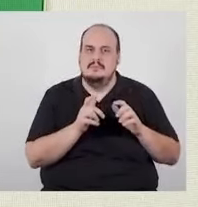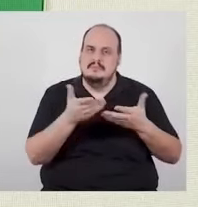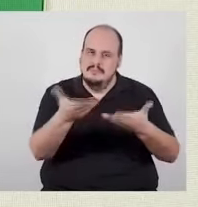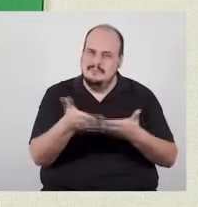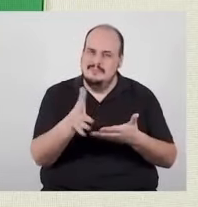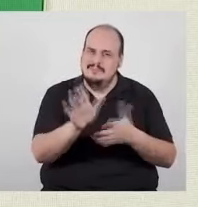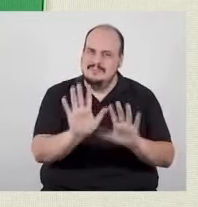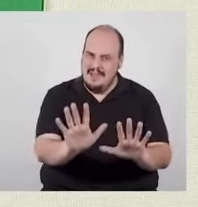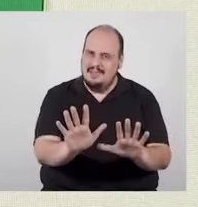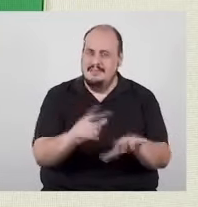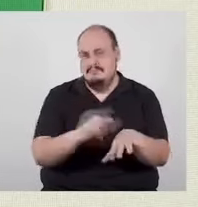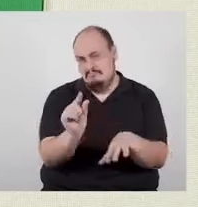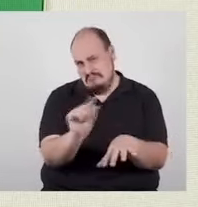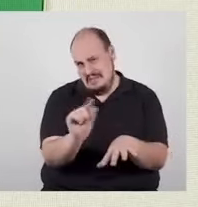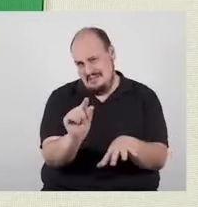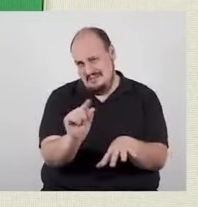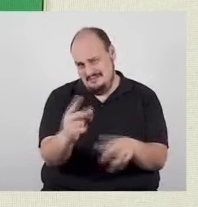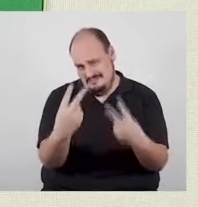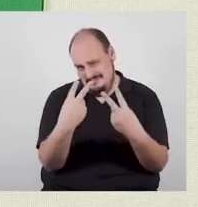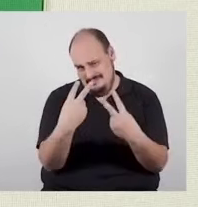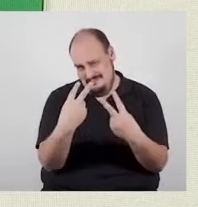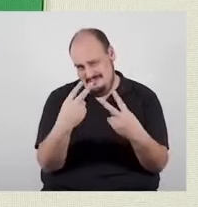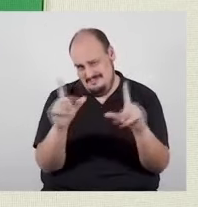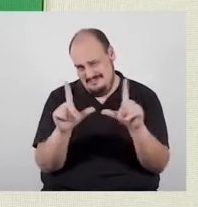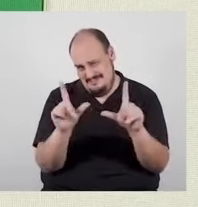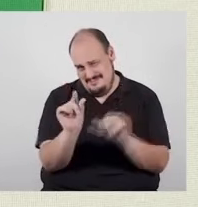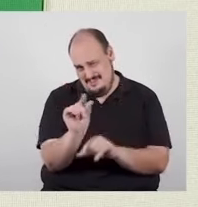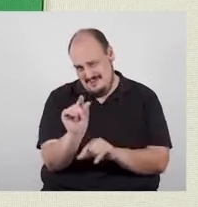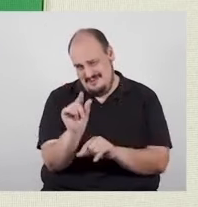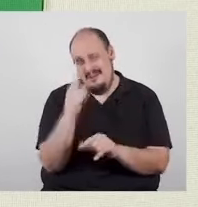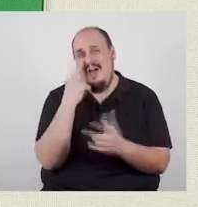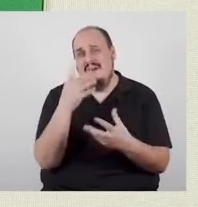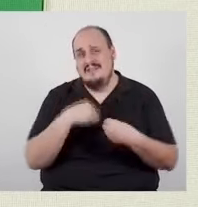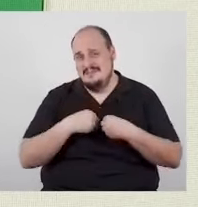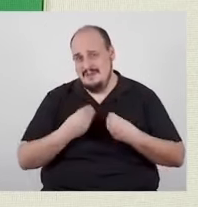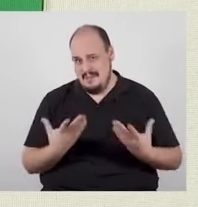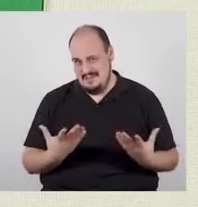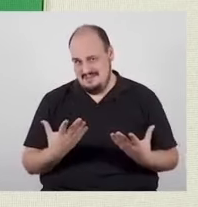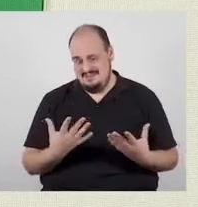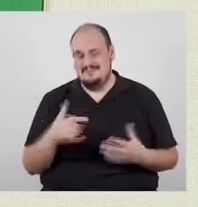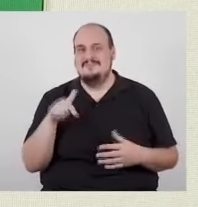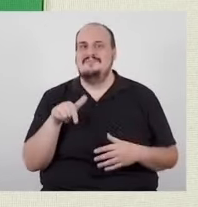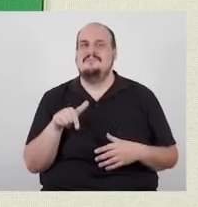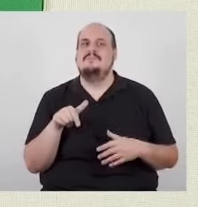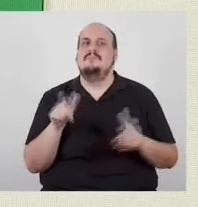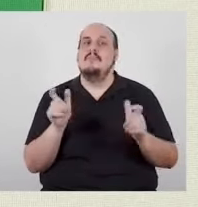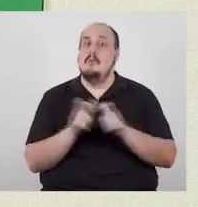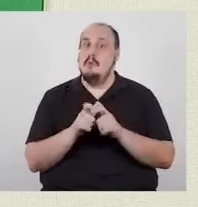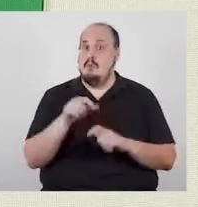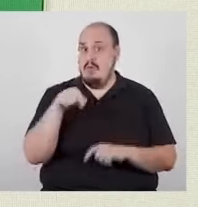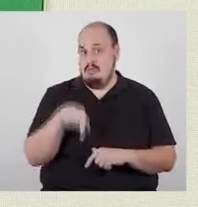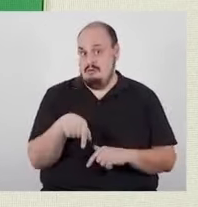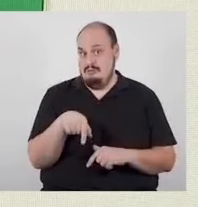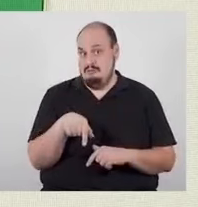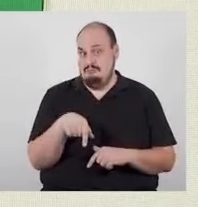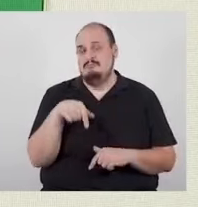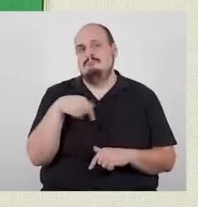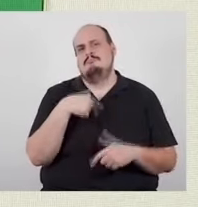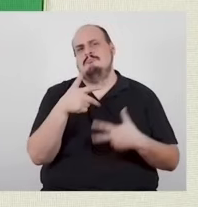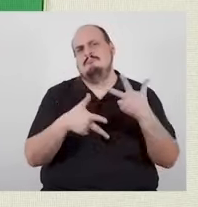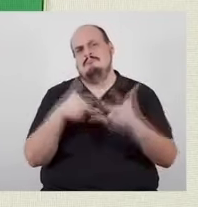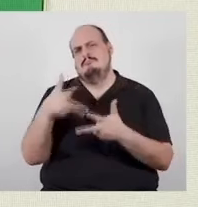rato, por lo menos, viendo el programa y veas qué te pasa con eso. El programa de hoy, el que vamos a ver